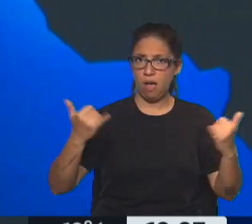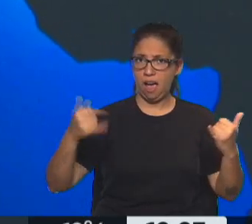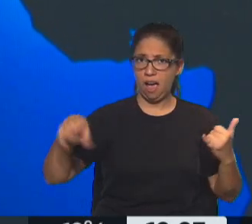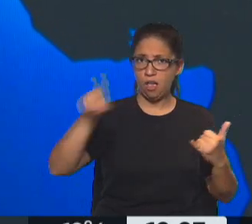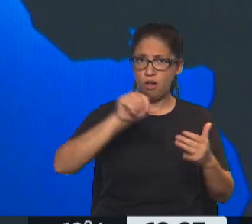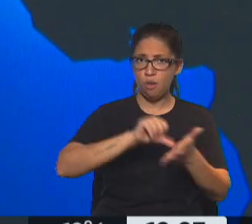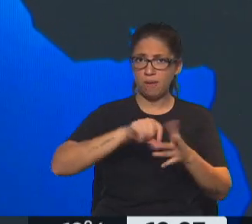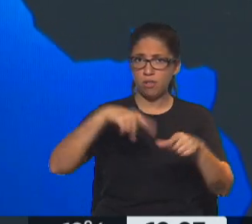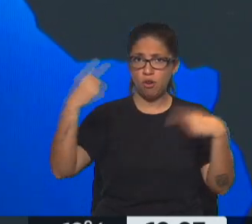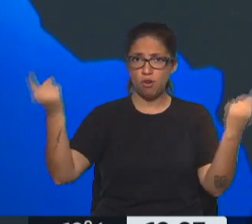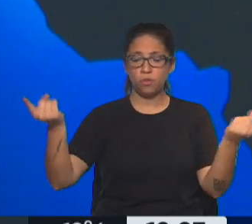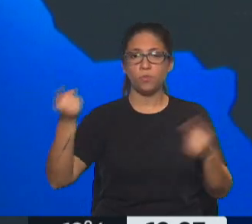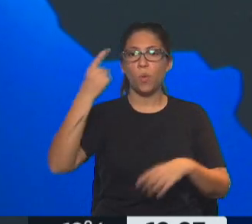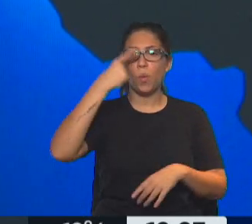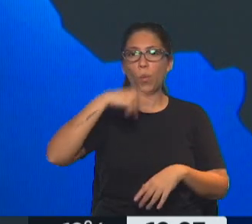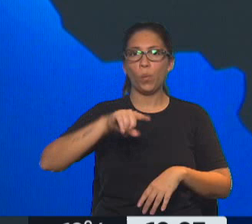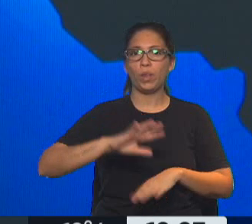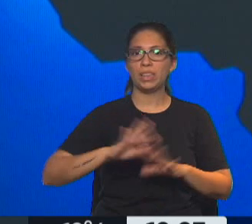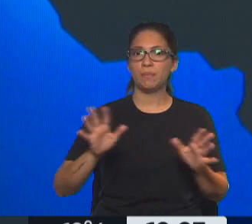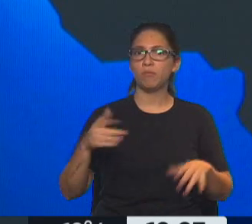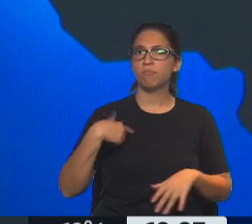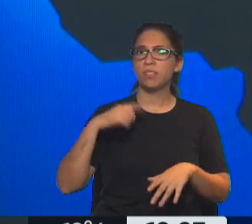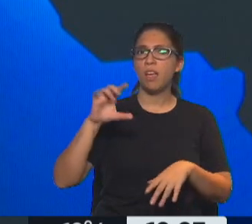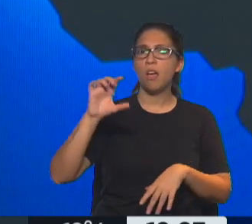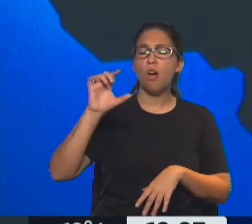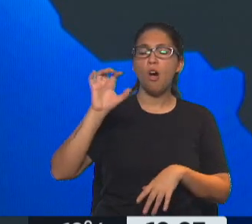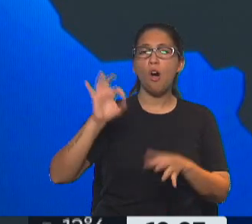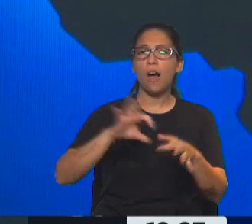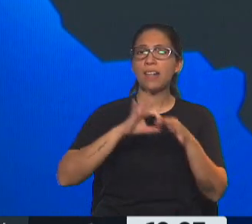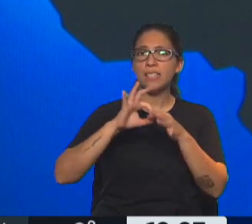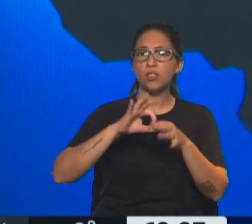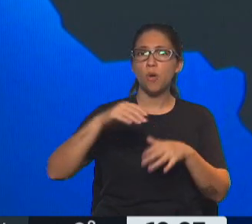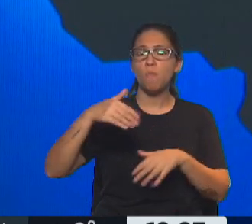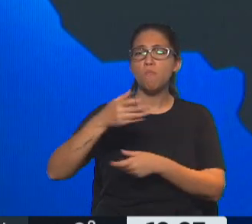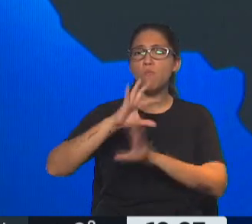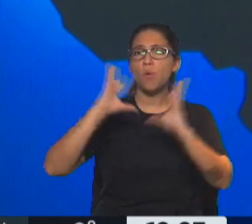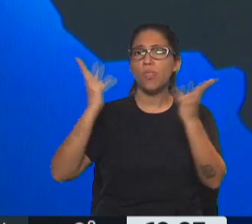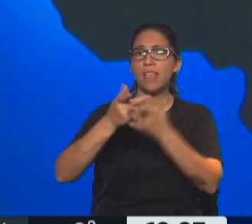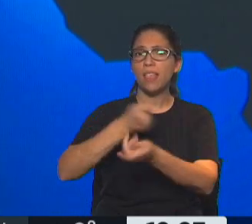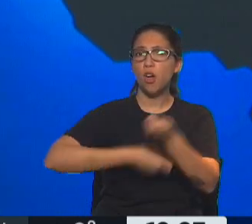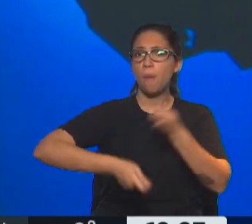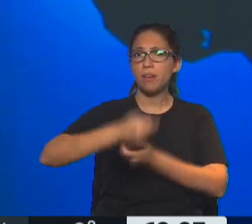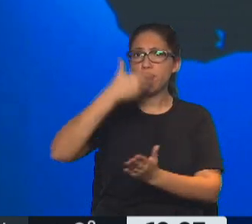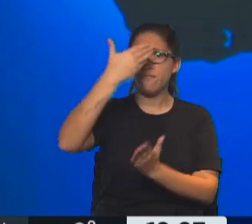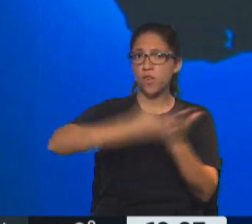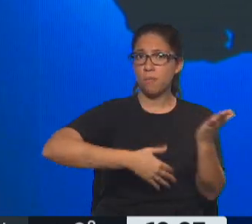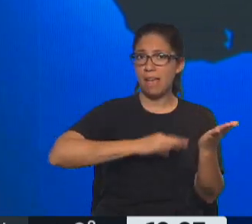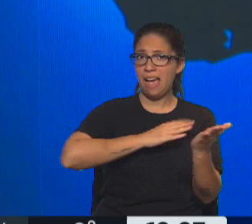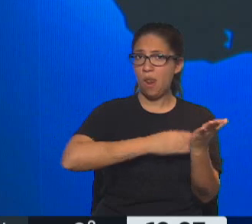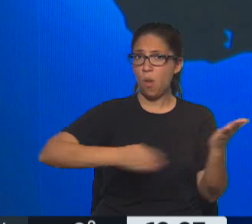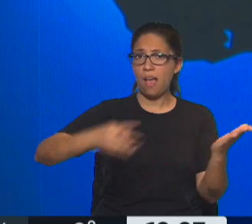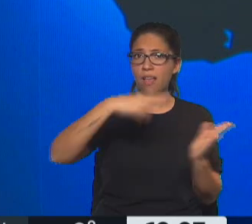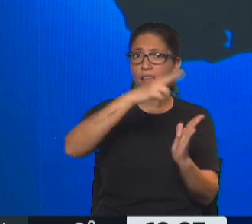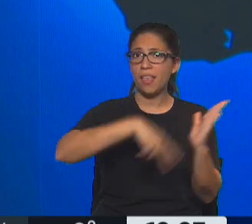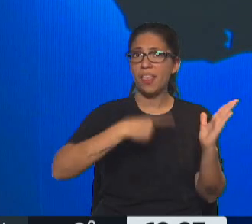última. Me fui a mirar qué dice la Organización Mundial del Comercio, la OMC, que hace un informe anual, un reporte, en donde